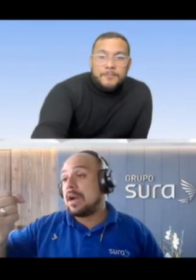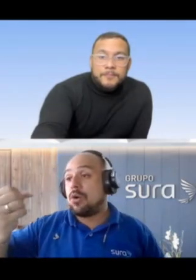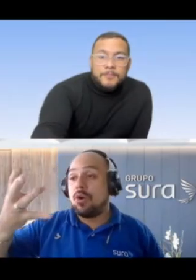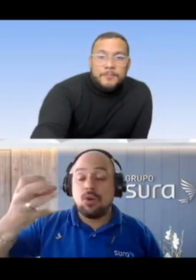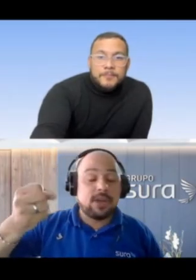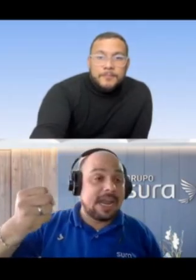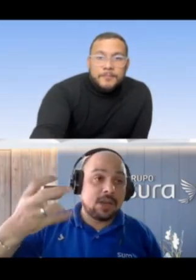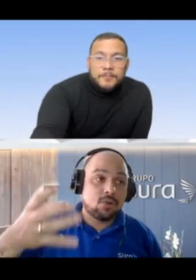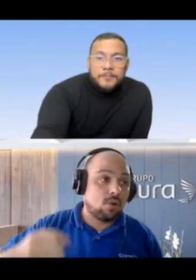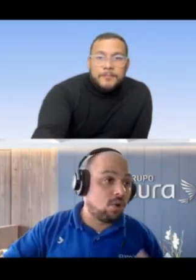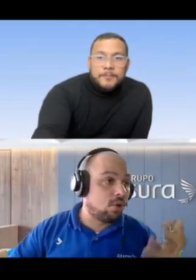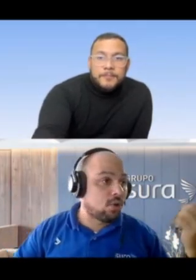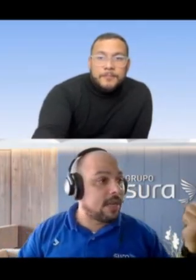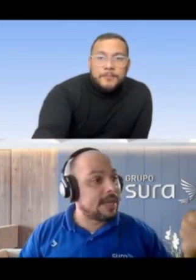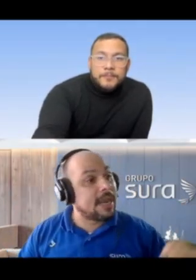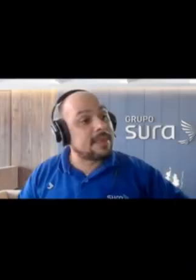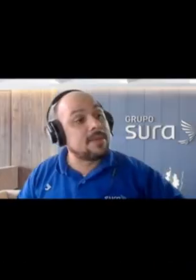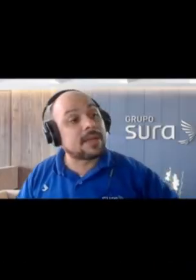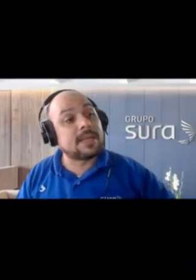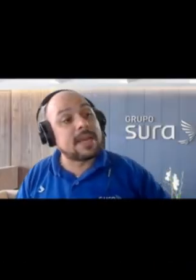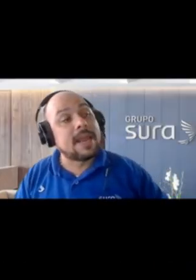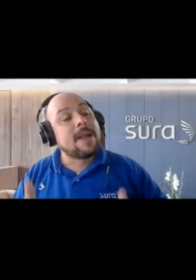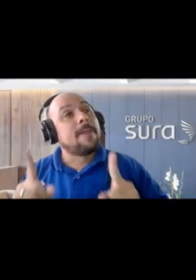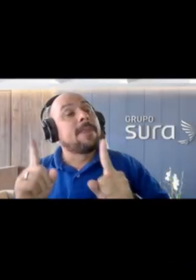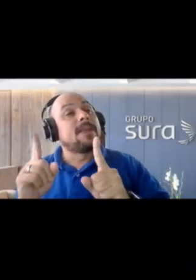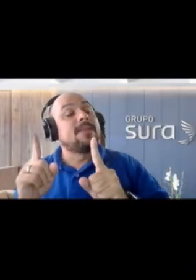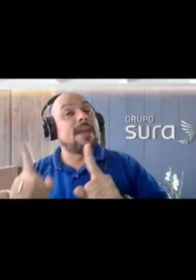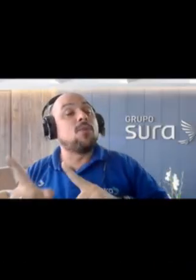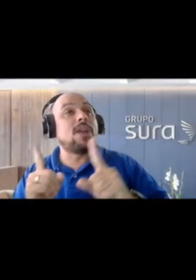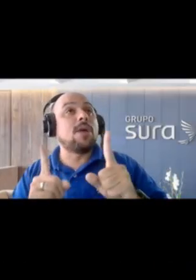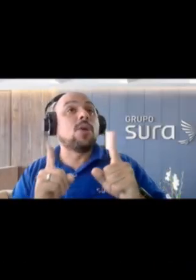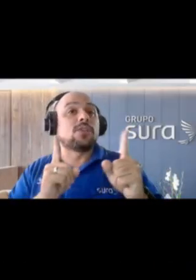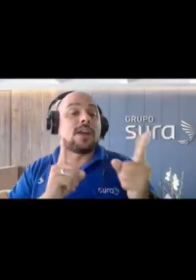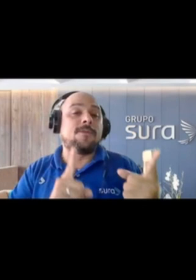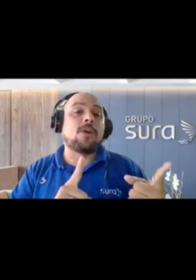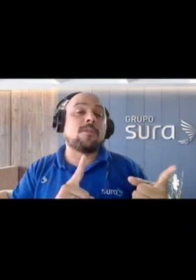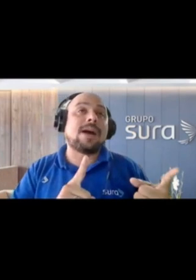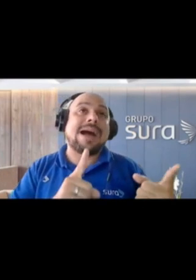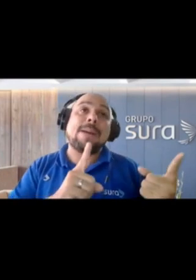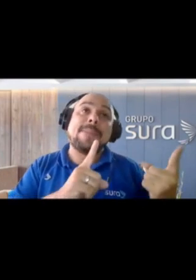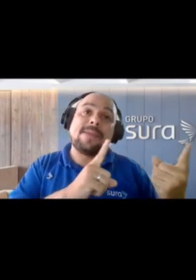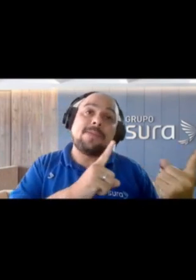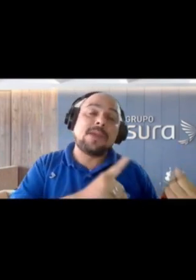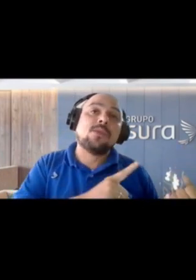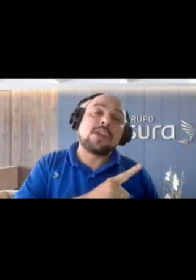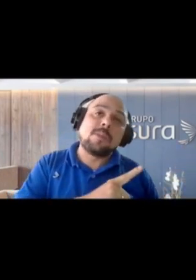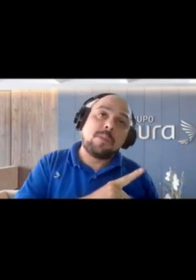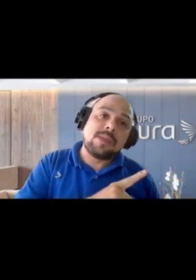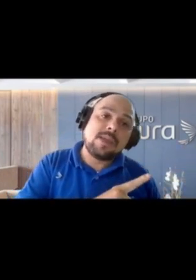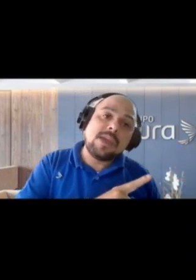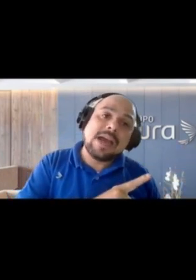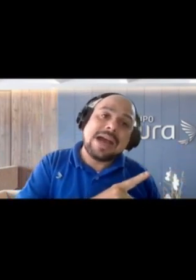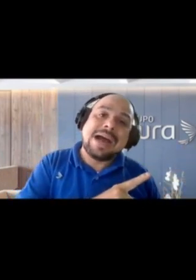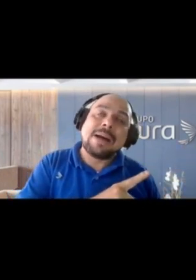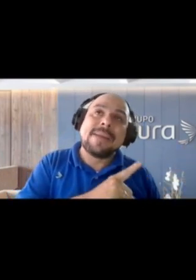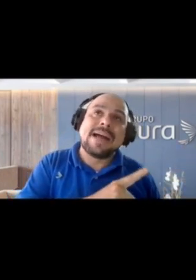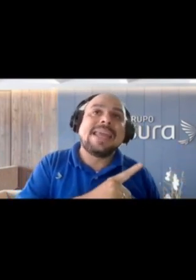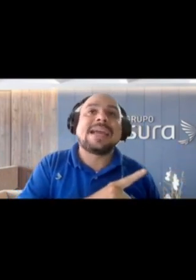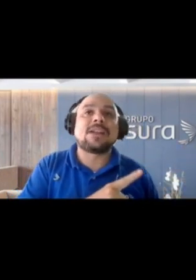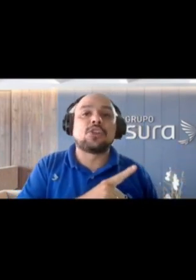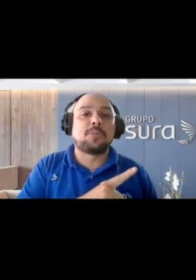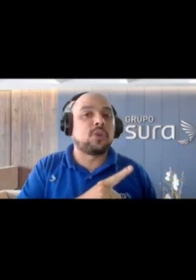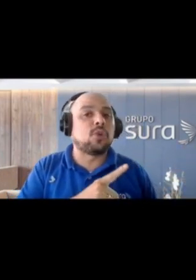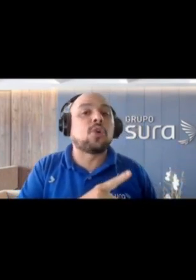guantes, salía con el alcohol, con el gel antibacterial. De una u otra forma, aprendimos en pandemia